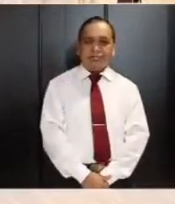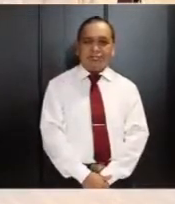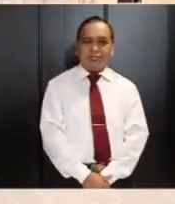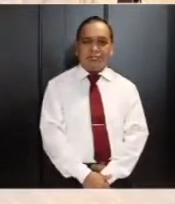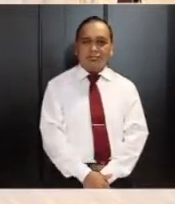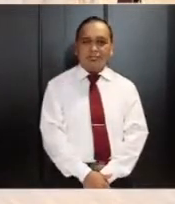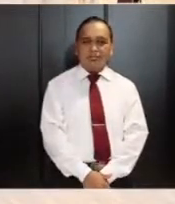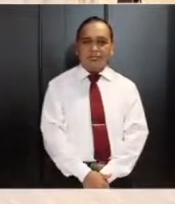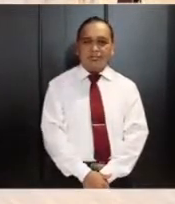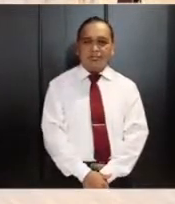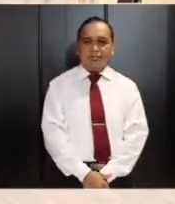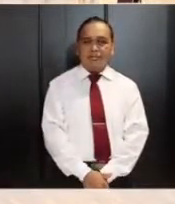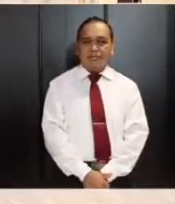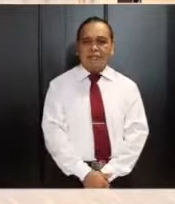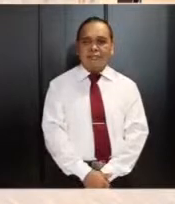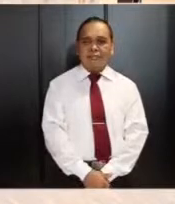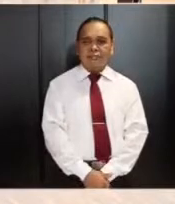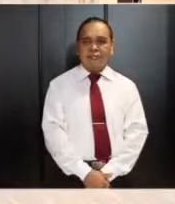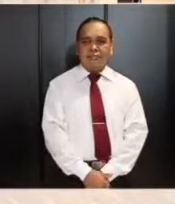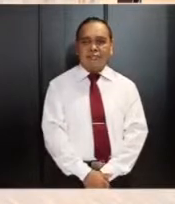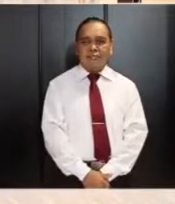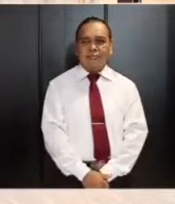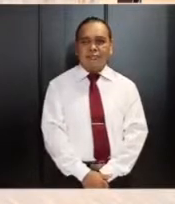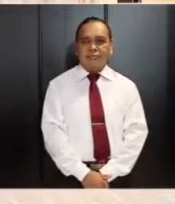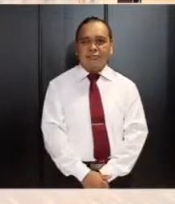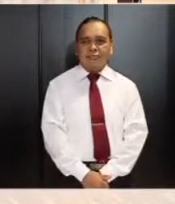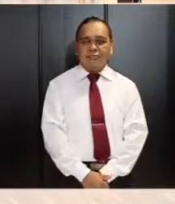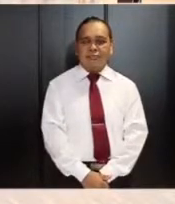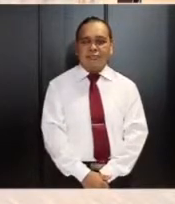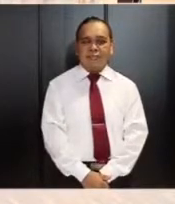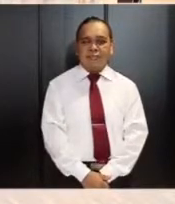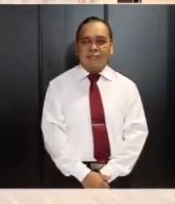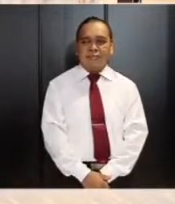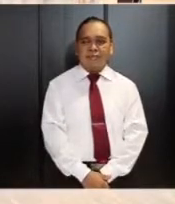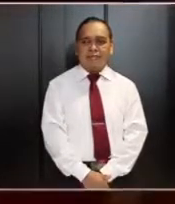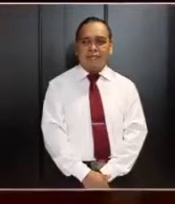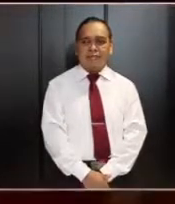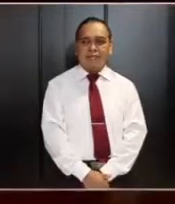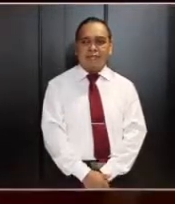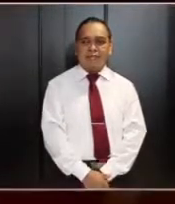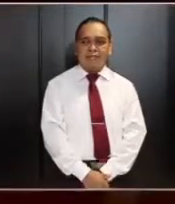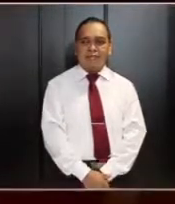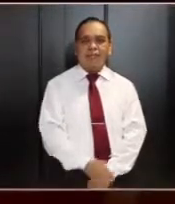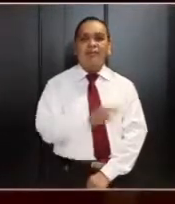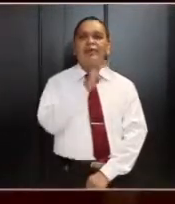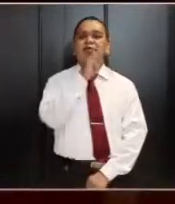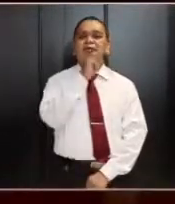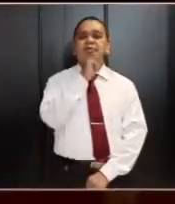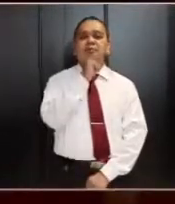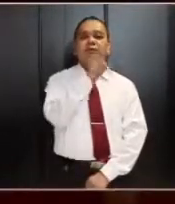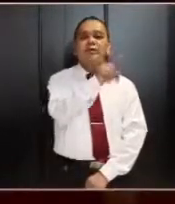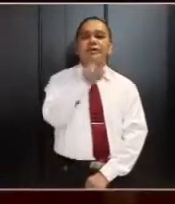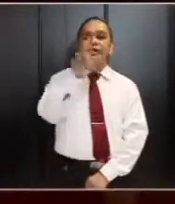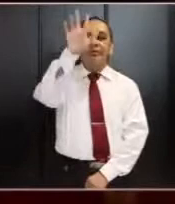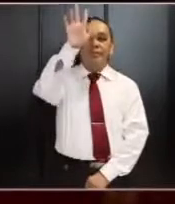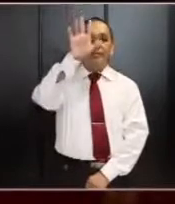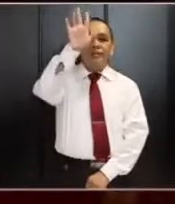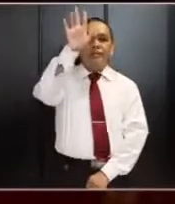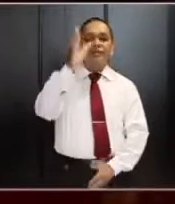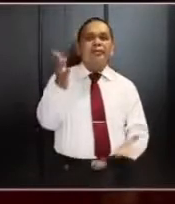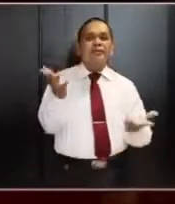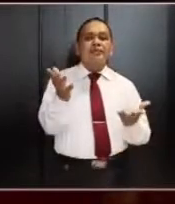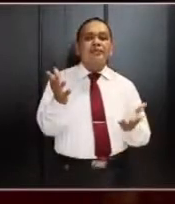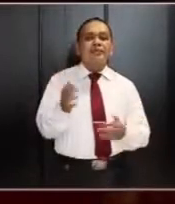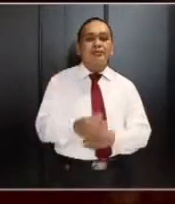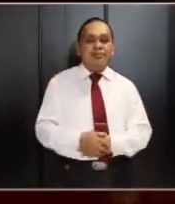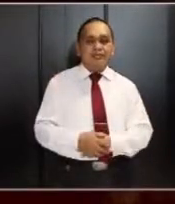Ya ve, mis niñas. Aquí también veo otras mamacitas. Levánteme la mano, ahora se los voy a dejar libre. Alguien